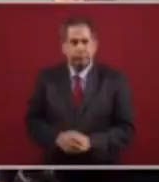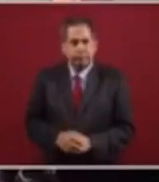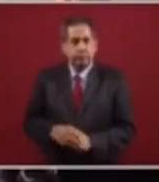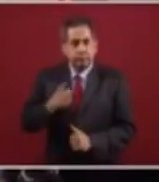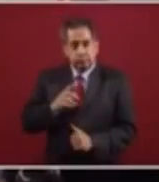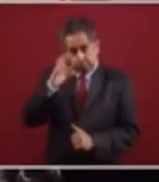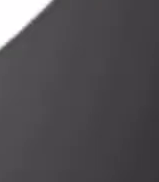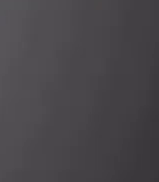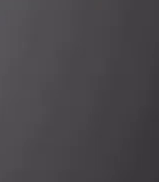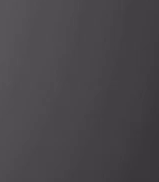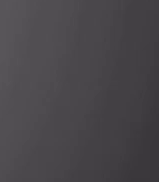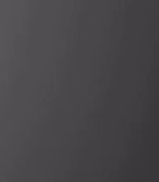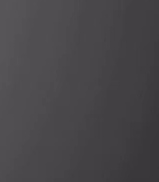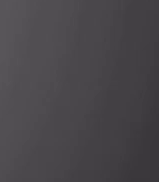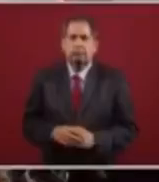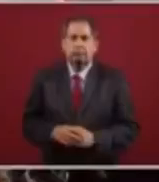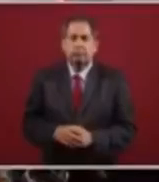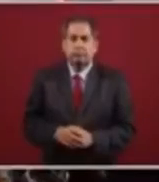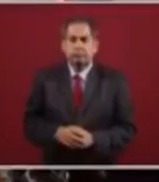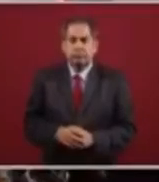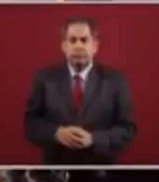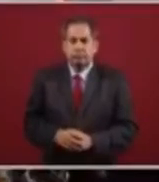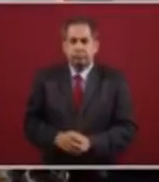y aquí